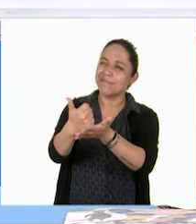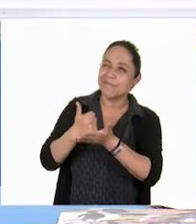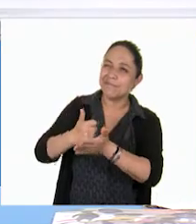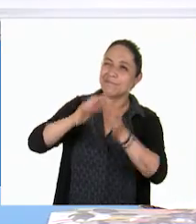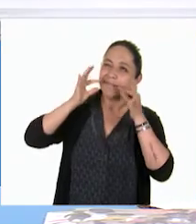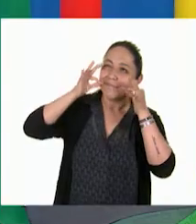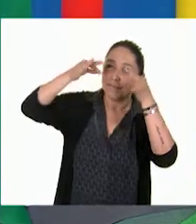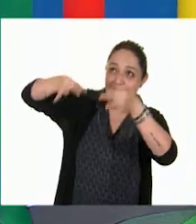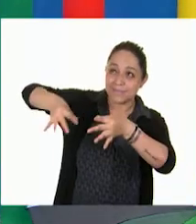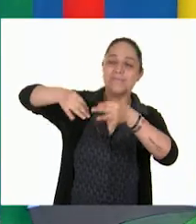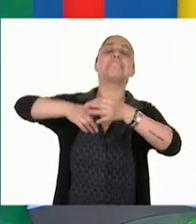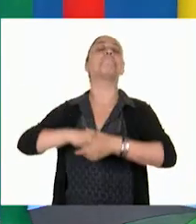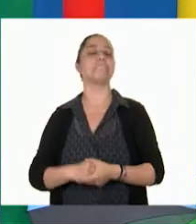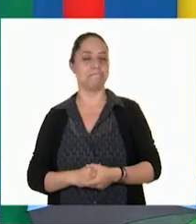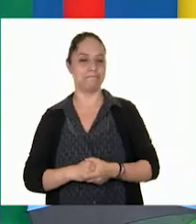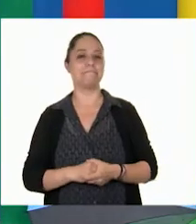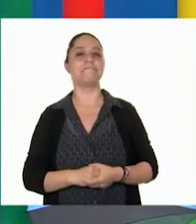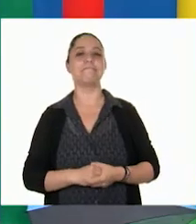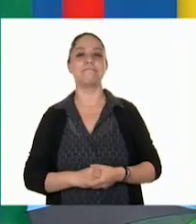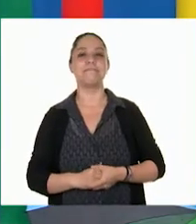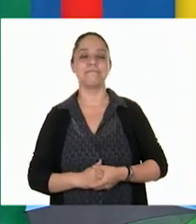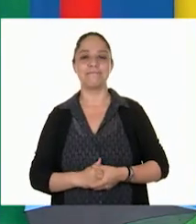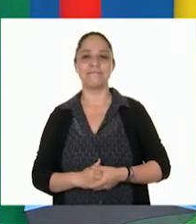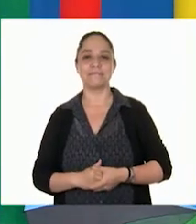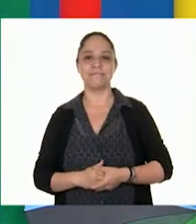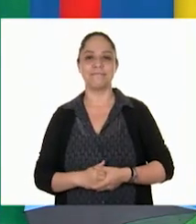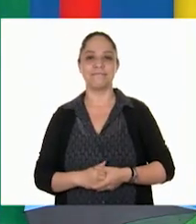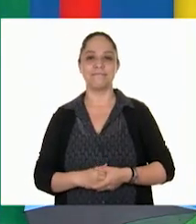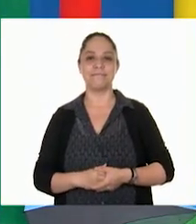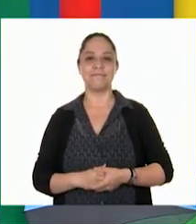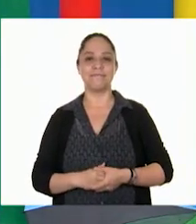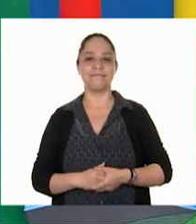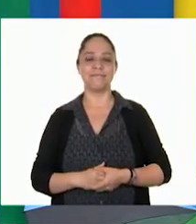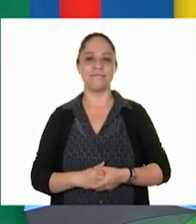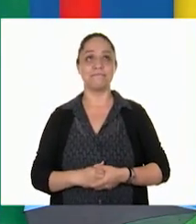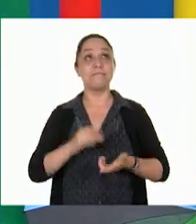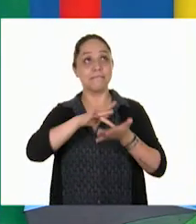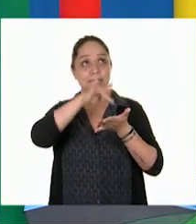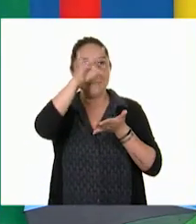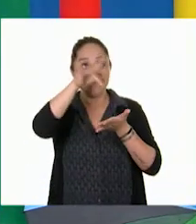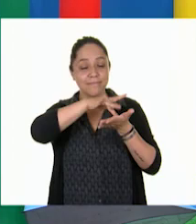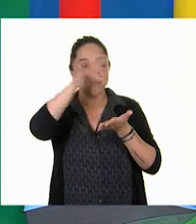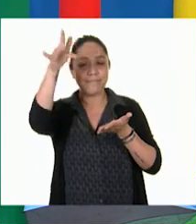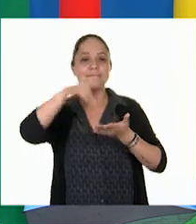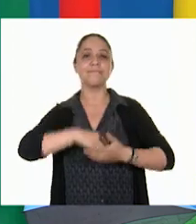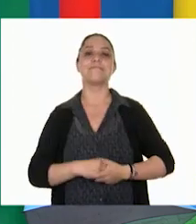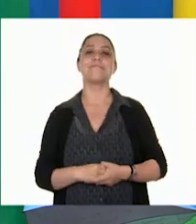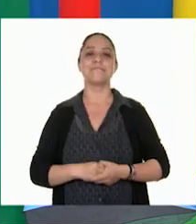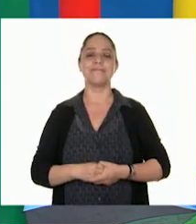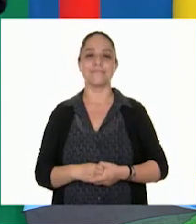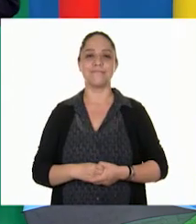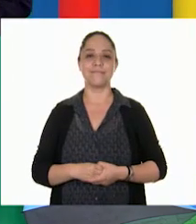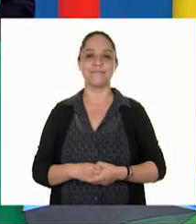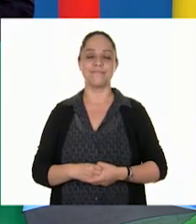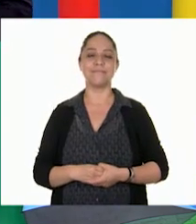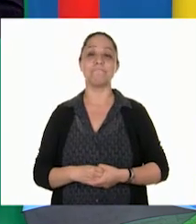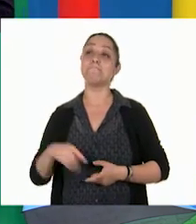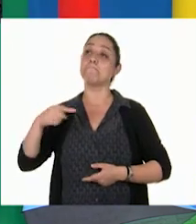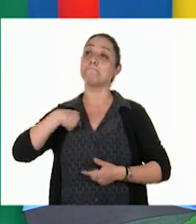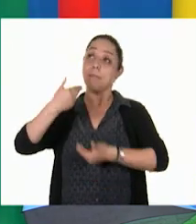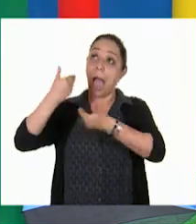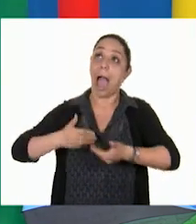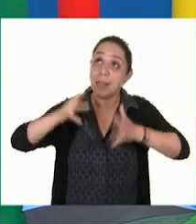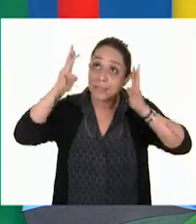Ale. Claro que sí, con mucho gusto. Ay, muchas gracias. No, ¿de qué? Ya estoy aquí